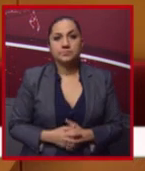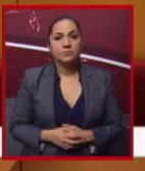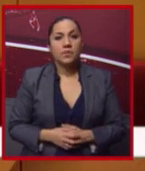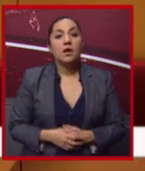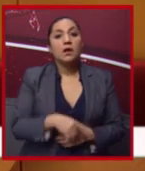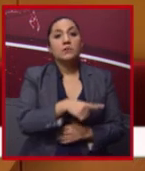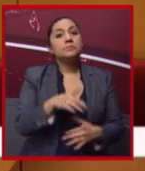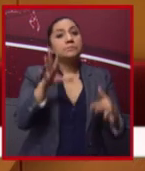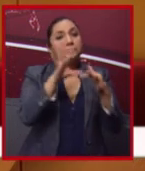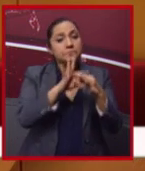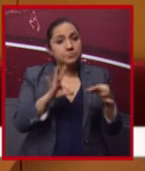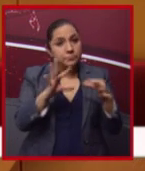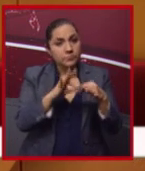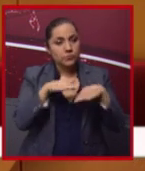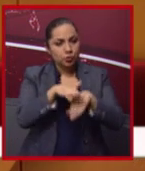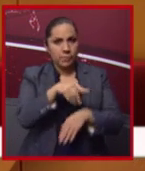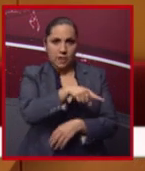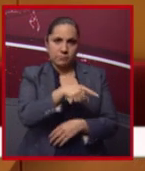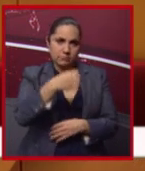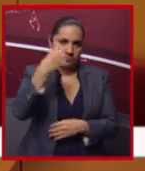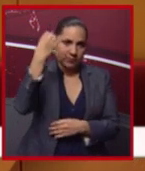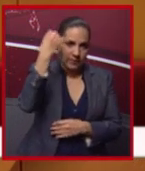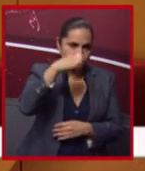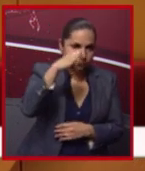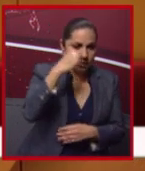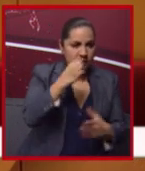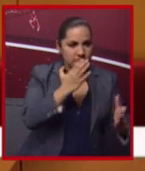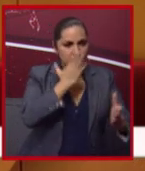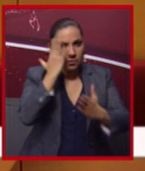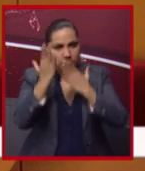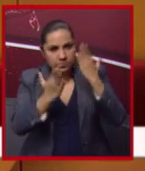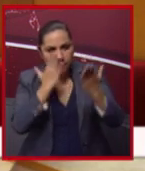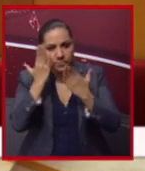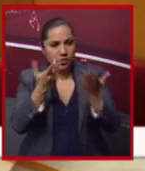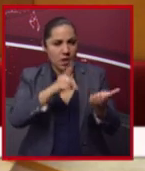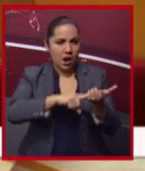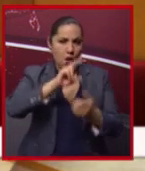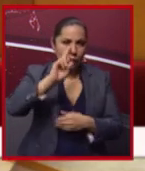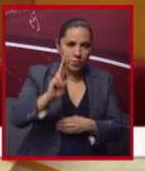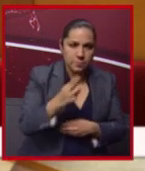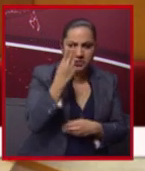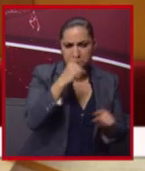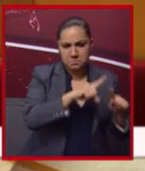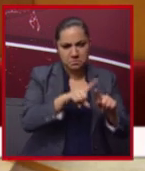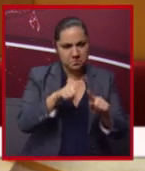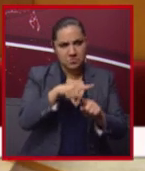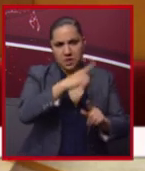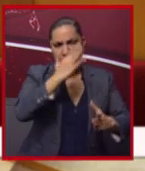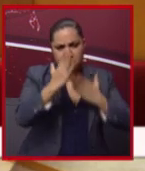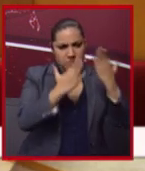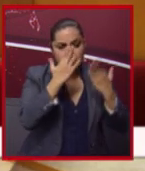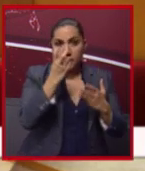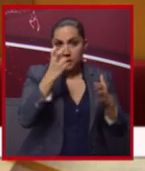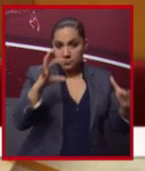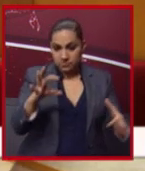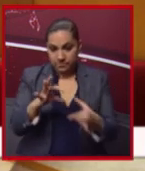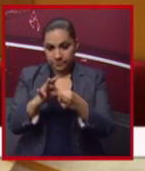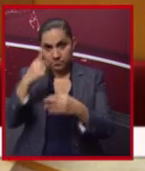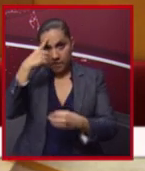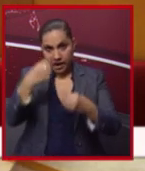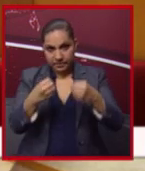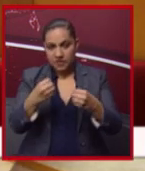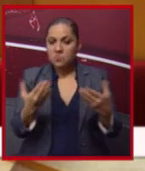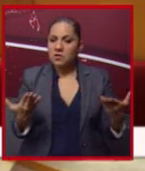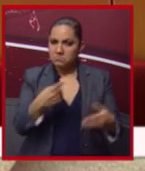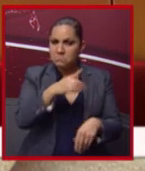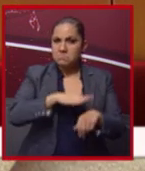Destacó su experiencia en la academia, o que en la academia ha tomado y que aportará al máximo tribunal una visión que estaría basada en la ciencia